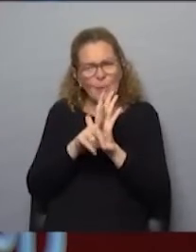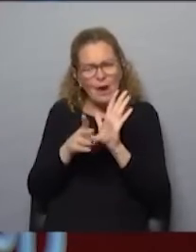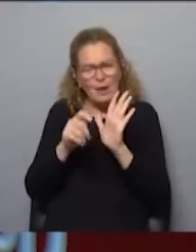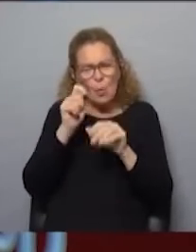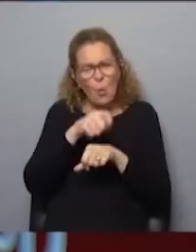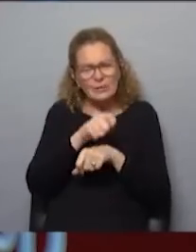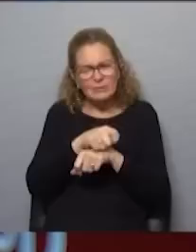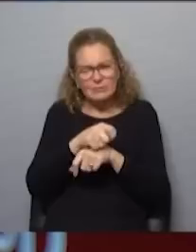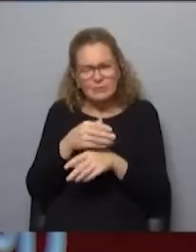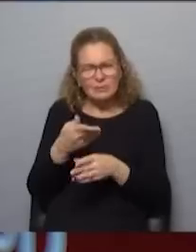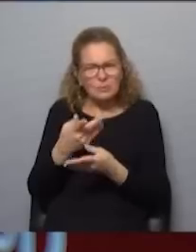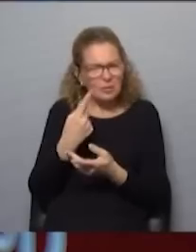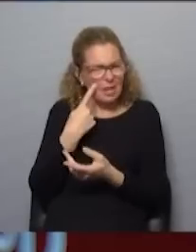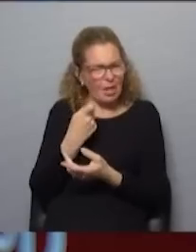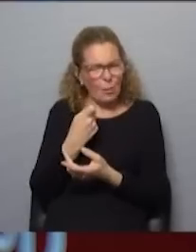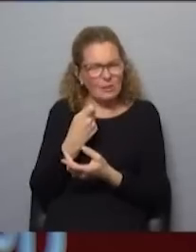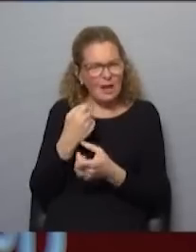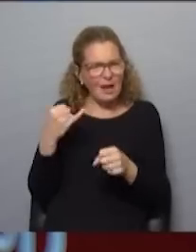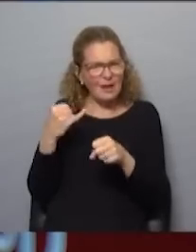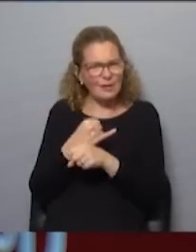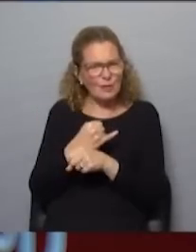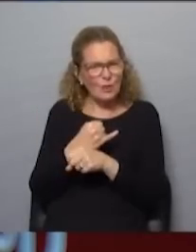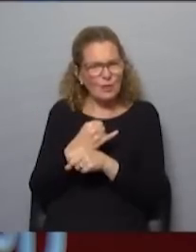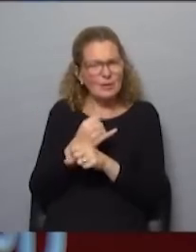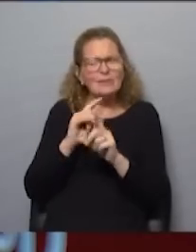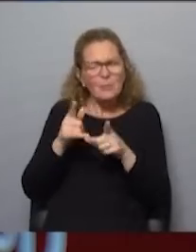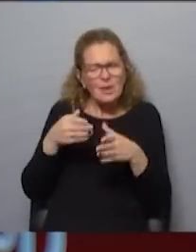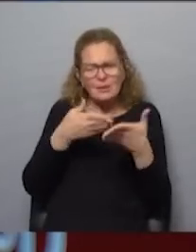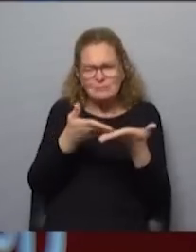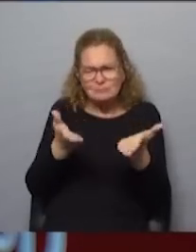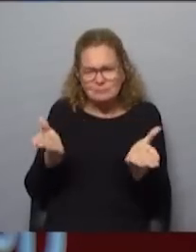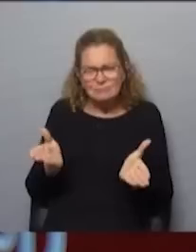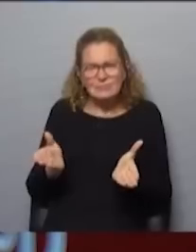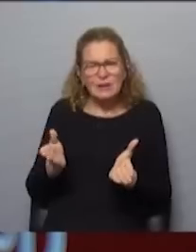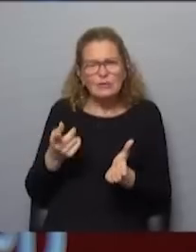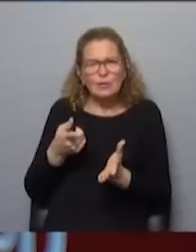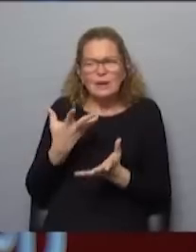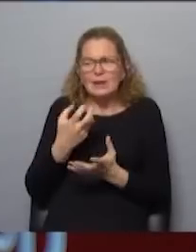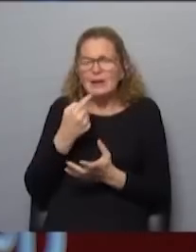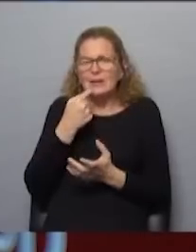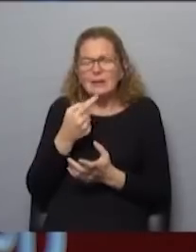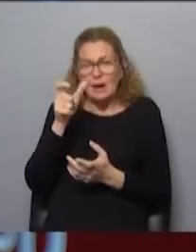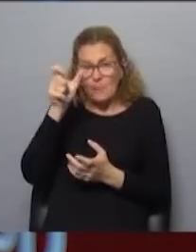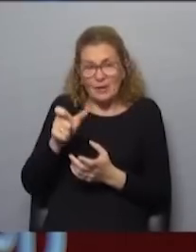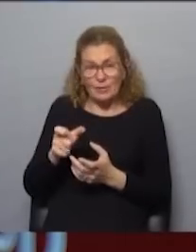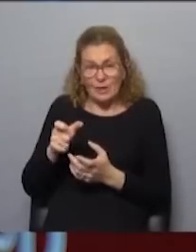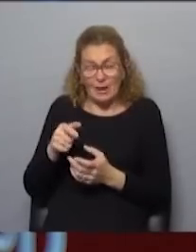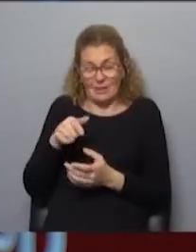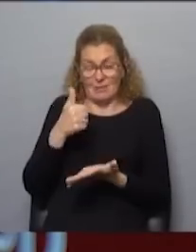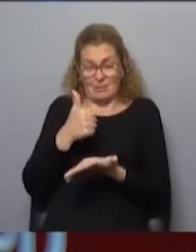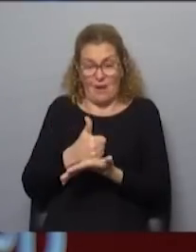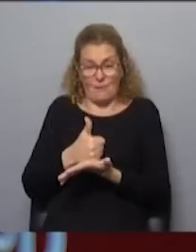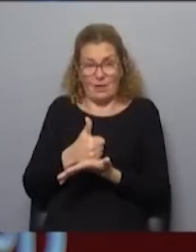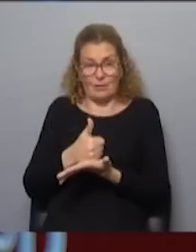jurídico errores del punto de vista operativo y su da la pauta que las personas que intervinieron